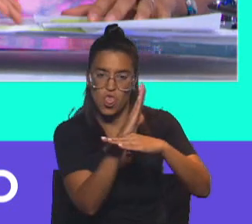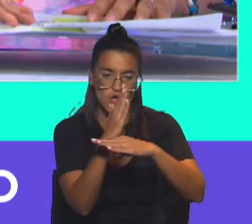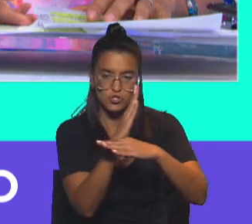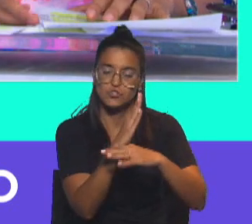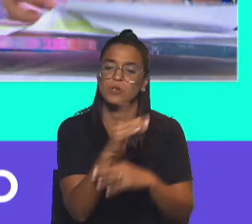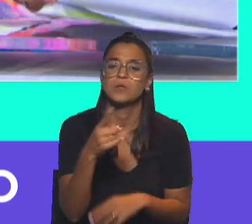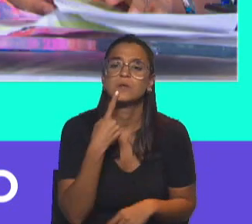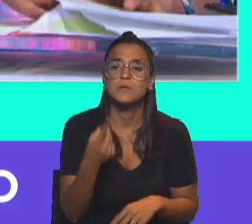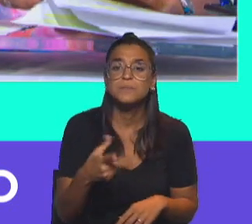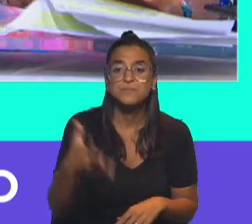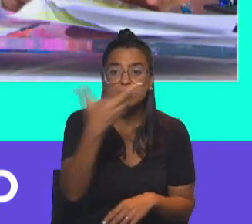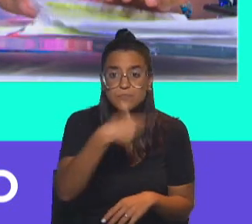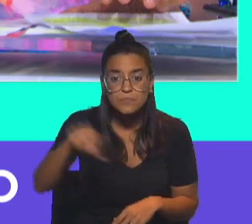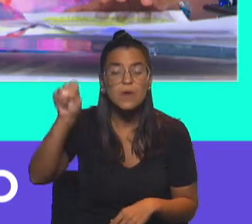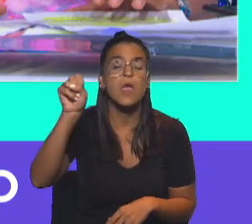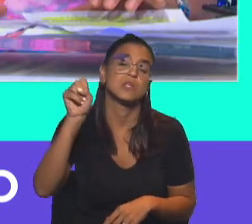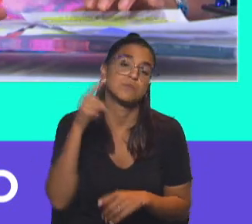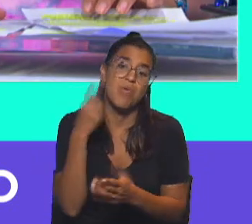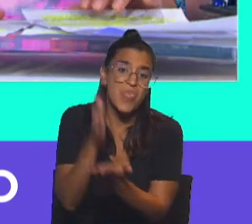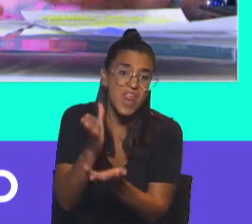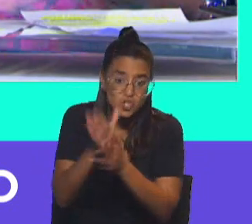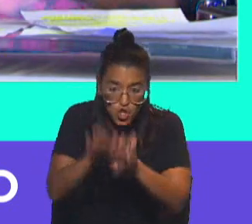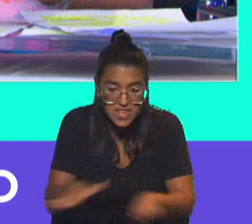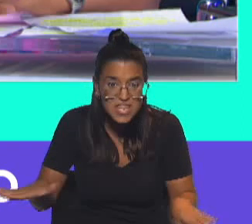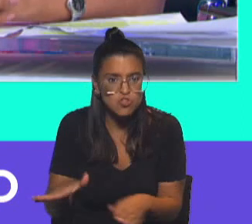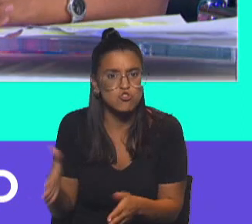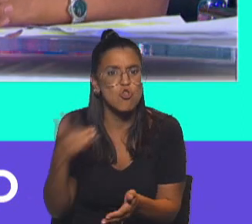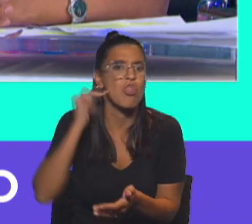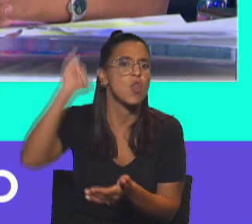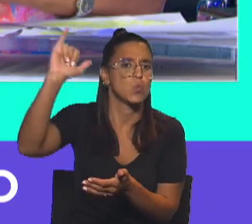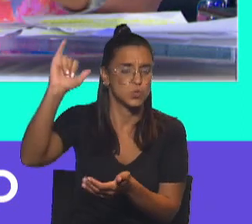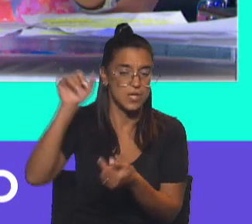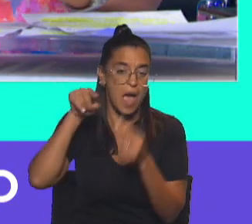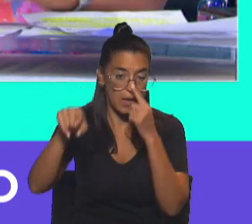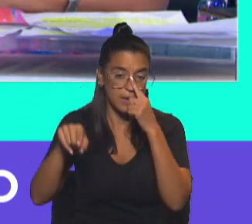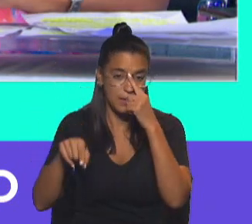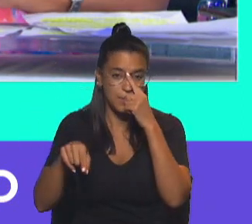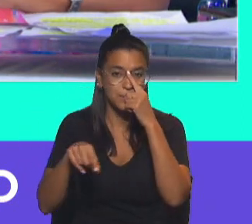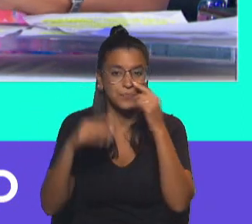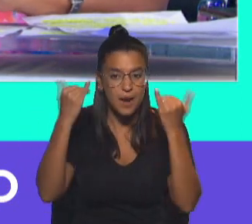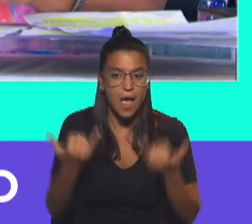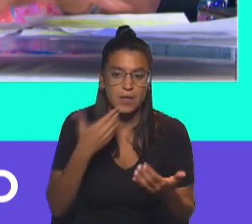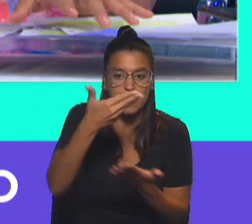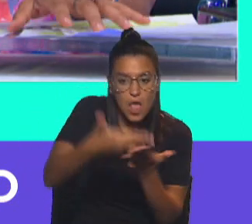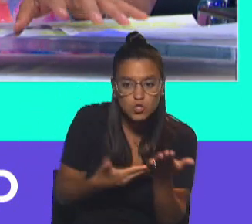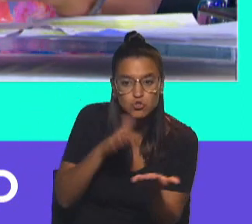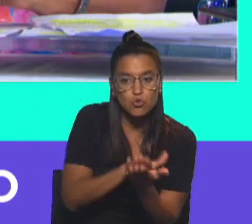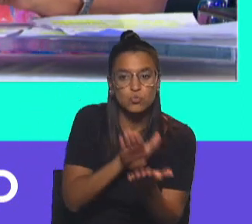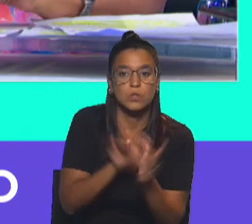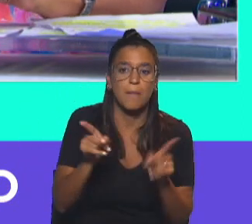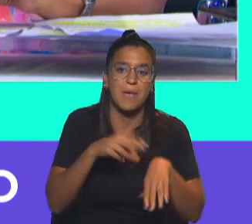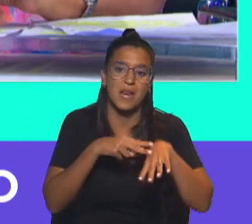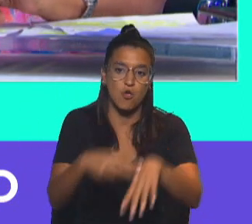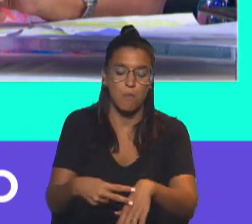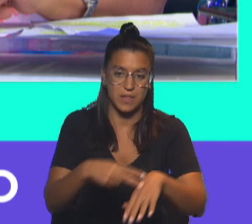llevaron el caso a la Convención de Derechos del Niño, ¿no? Y entonces allí salió esta resolución, además recomendación a